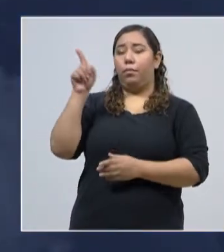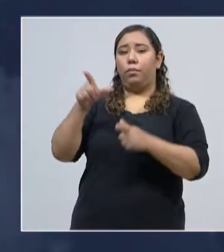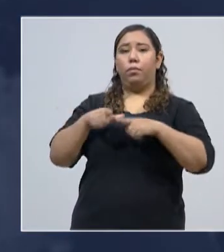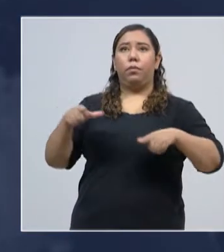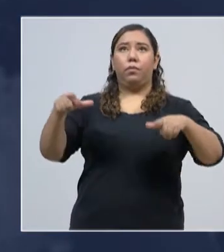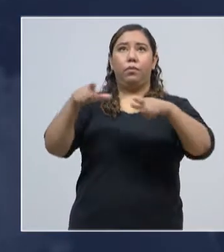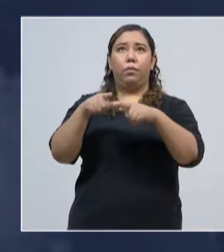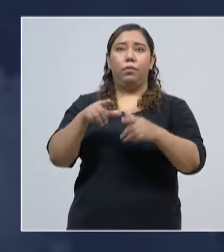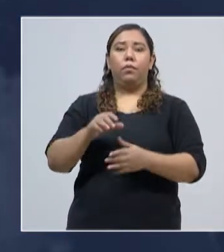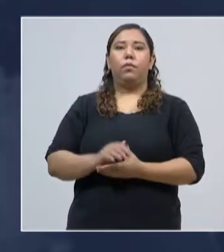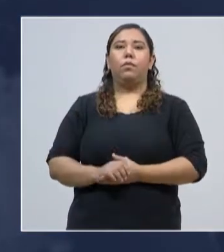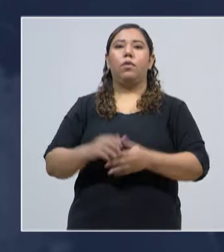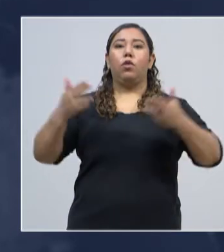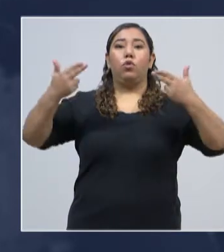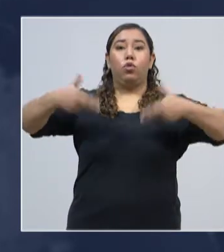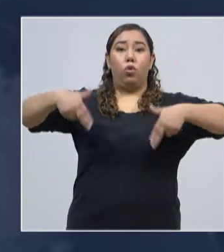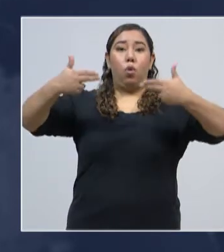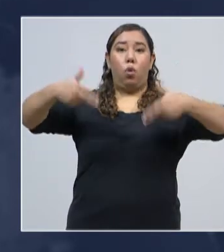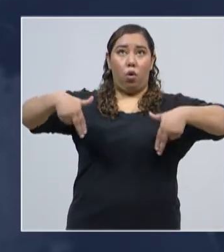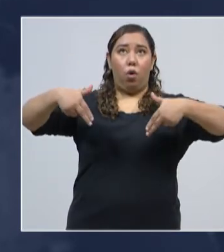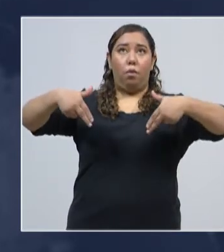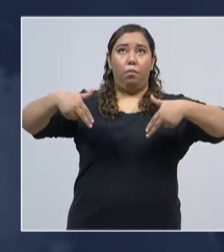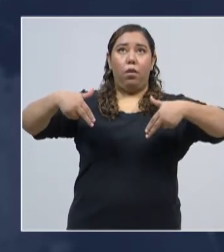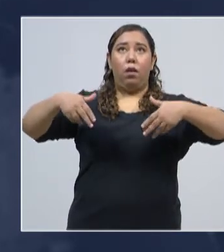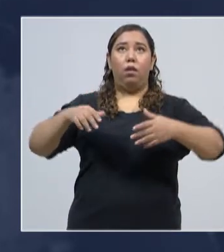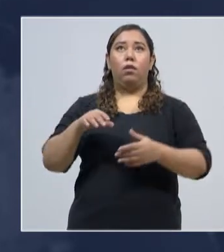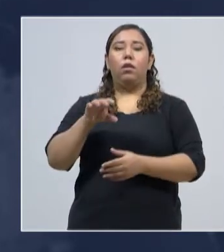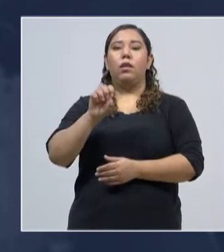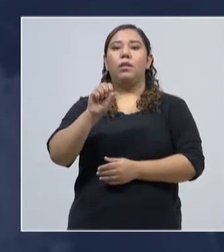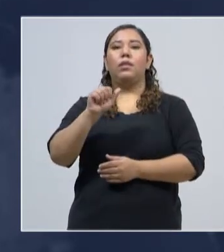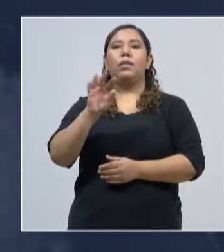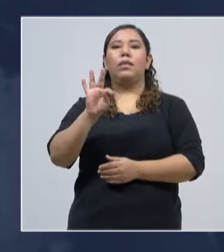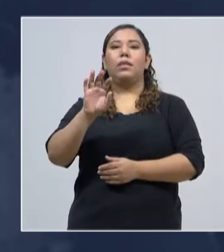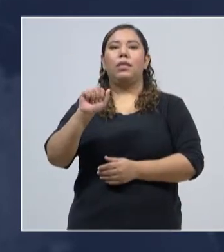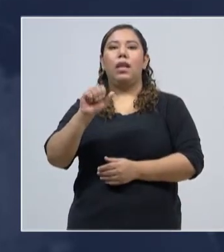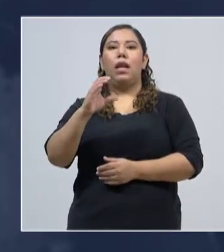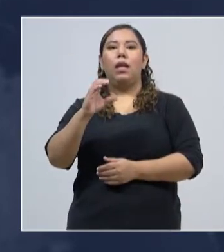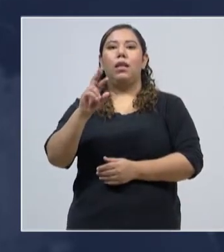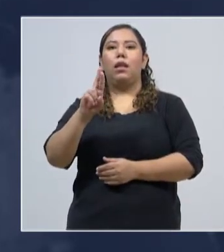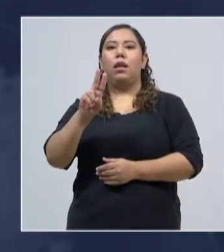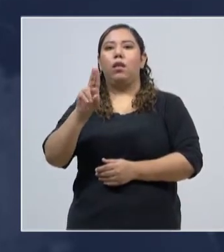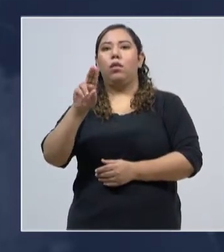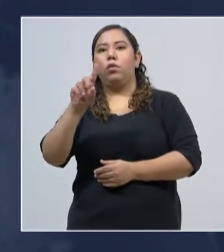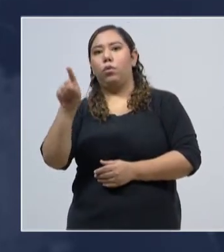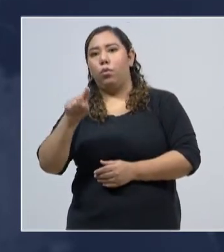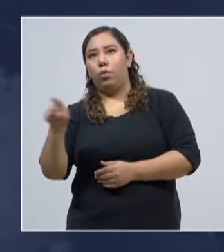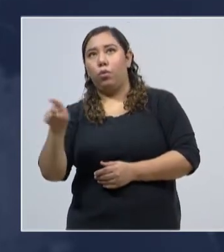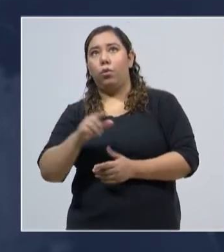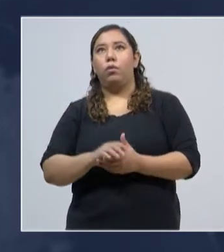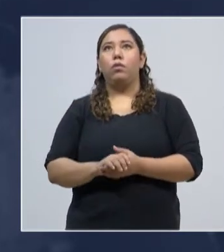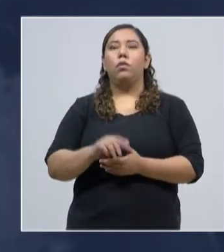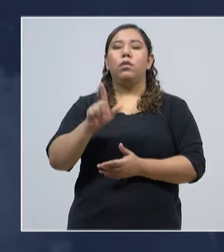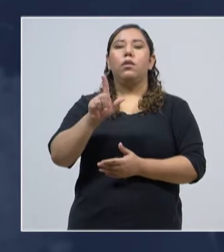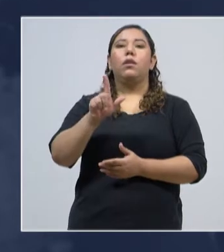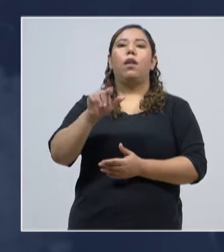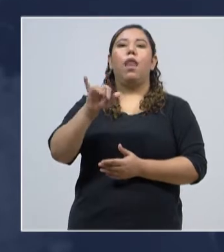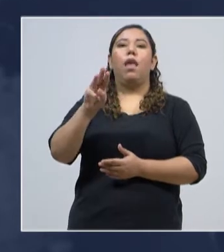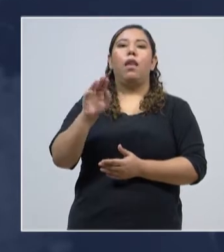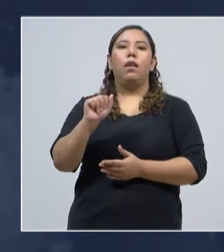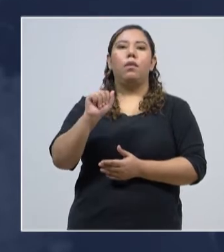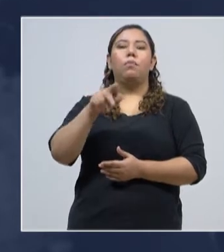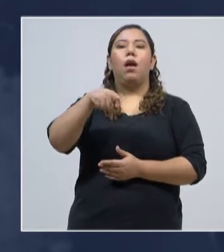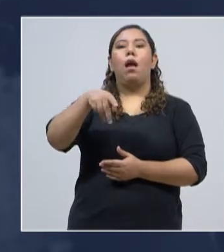COVID. En Choloma, en el CEDEN, en Santa Cruz, en Buenos Aires, en La Lima, en la aldea San José, en